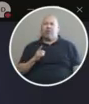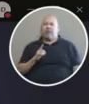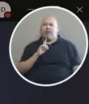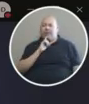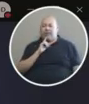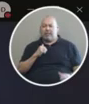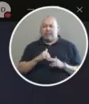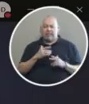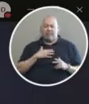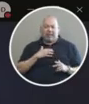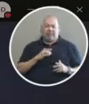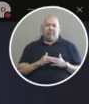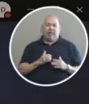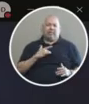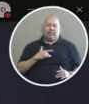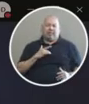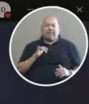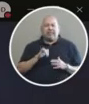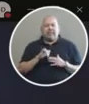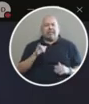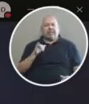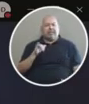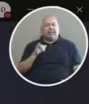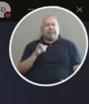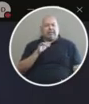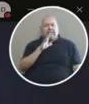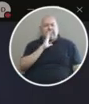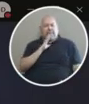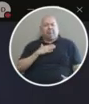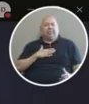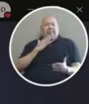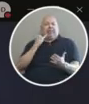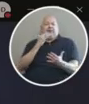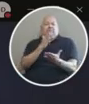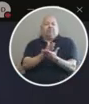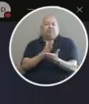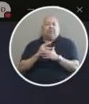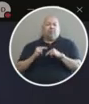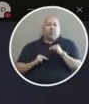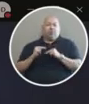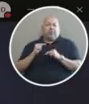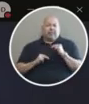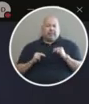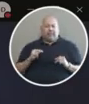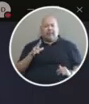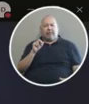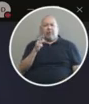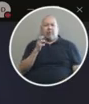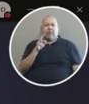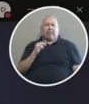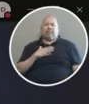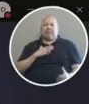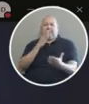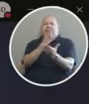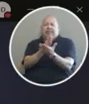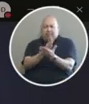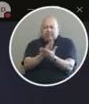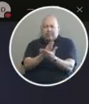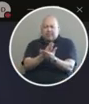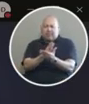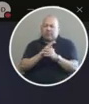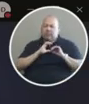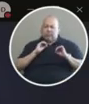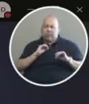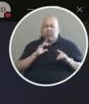expresar mis sentimientos. Que paren ya con el proyecto de la arena, porque